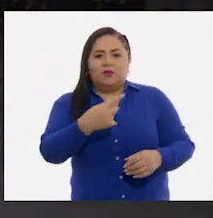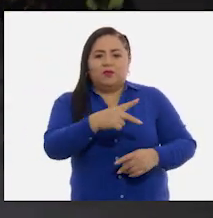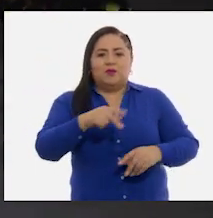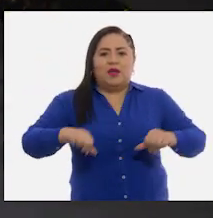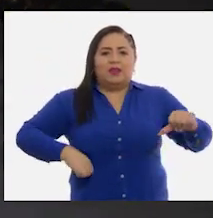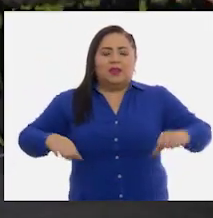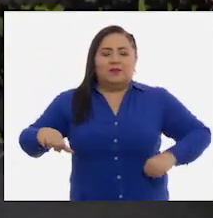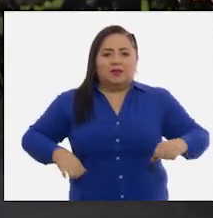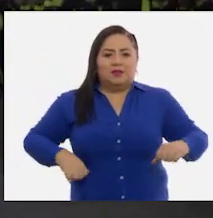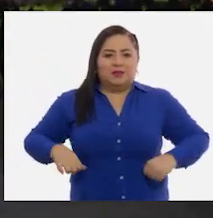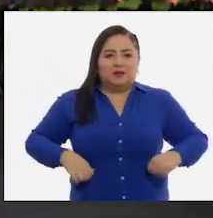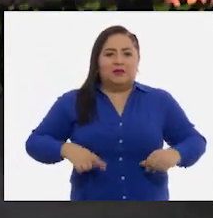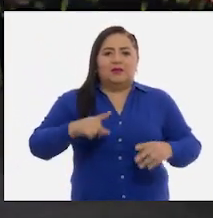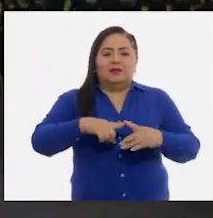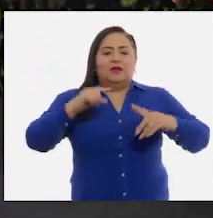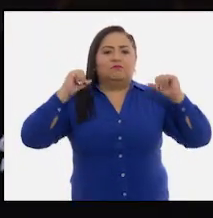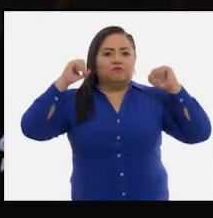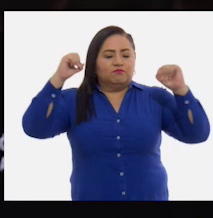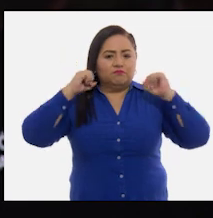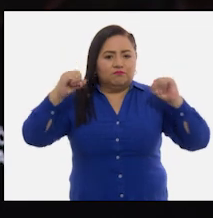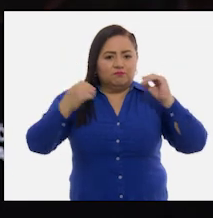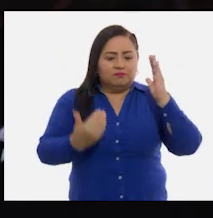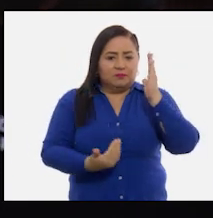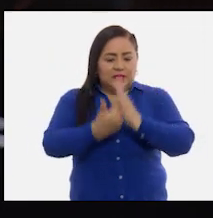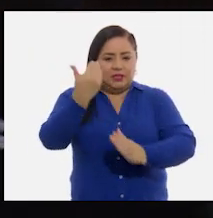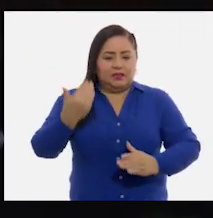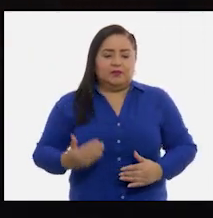actividad, acondicionamiento físico.